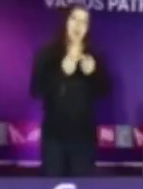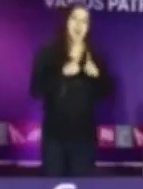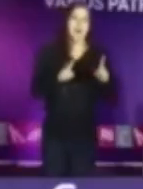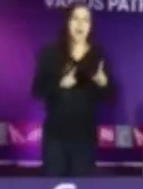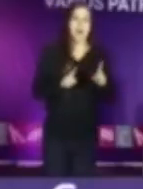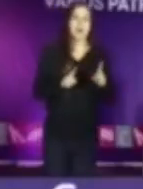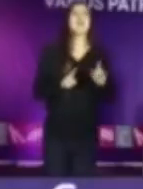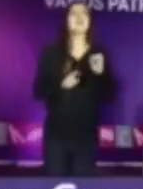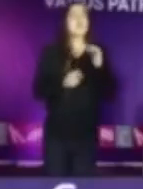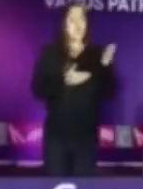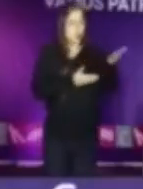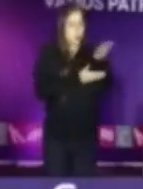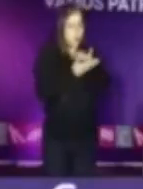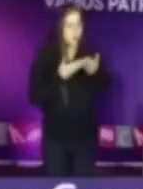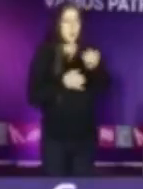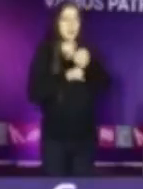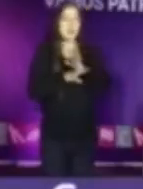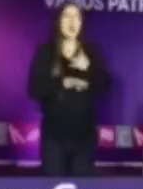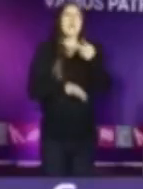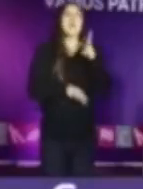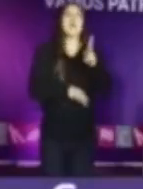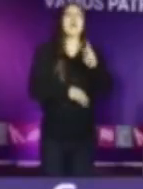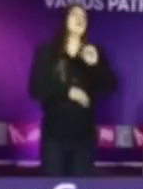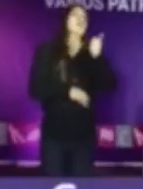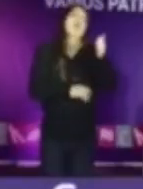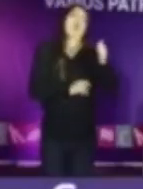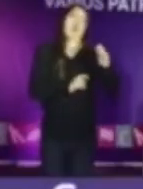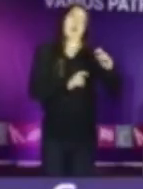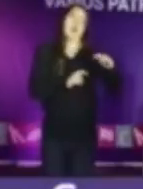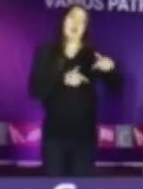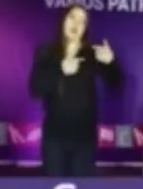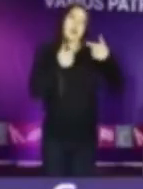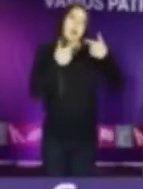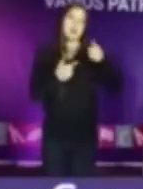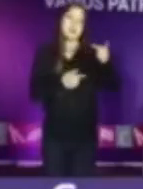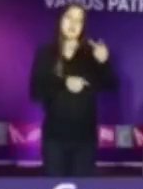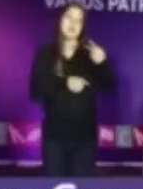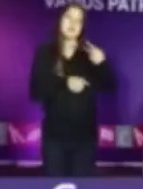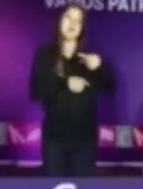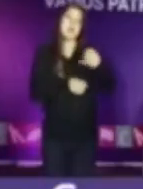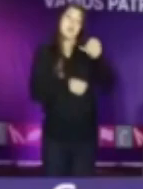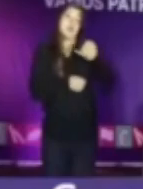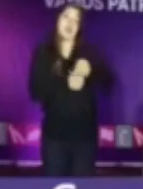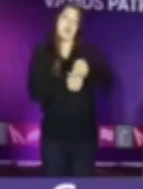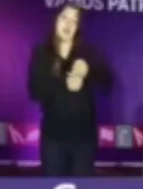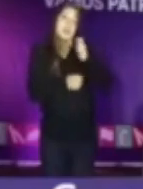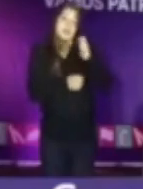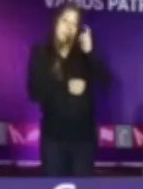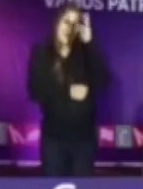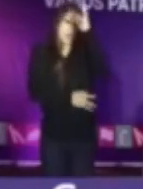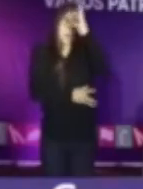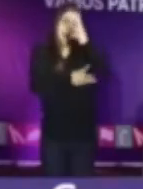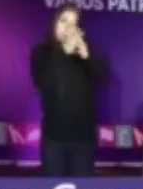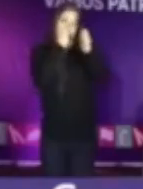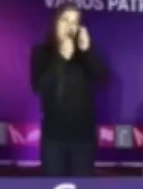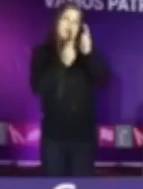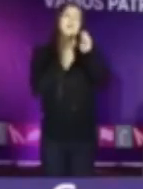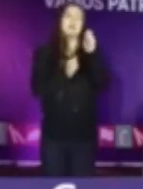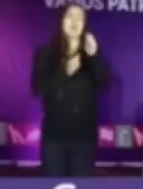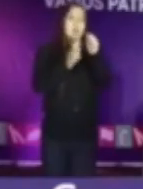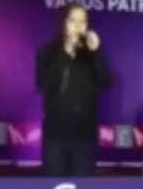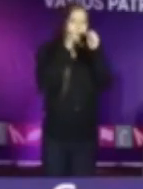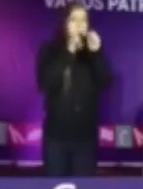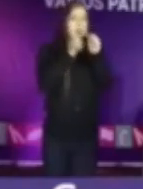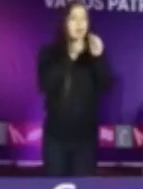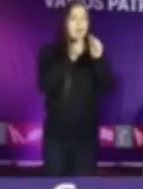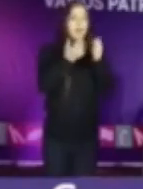los compartimos, pero él es de otra generación. Él es un personaje que aprendió, que nació sobre todo en la televisión, que tiene